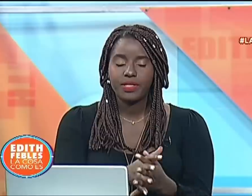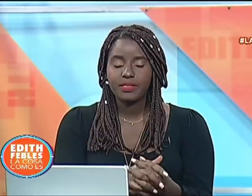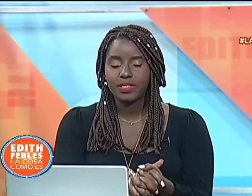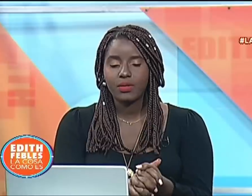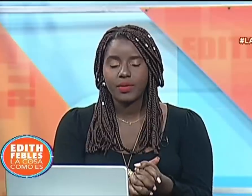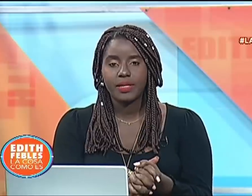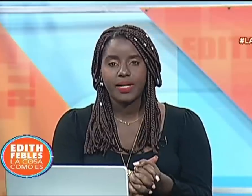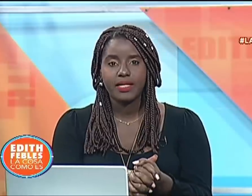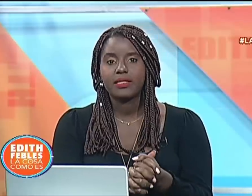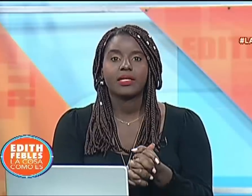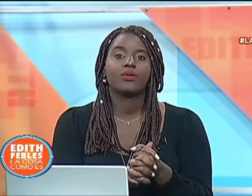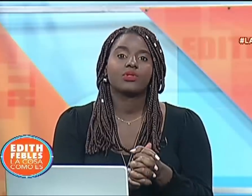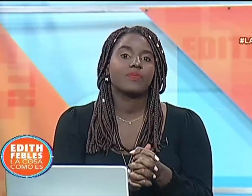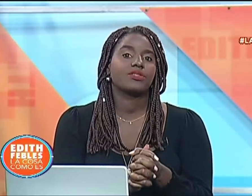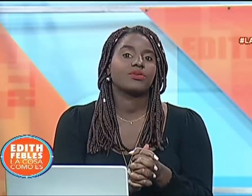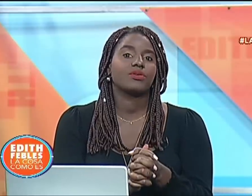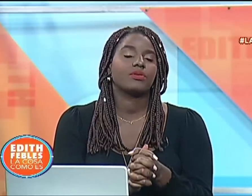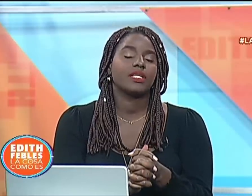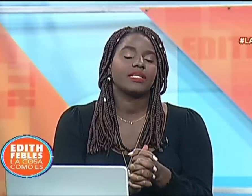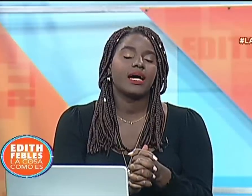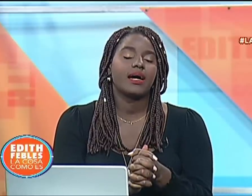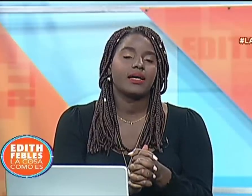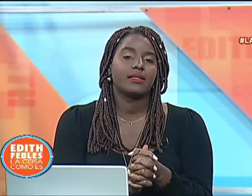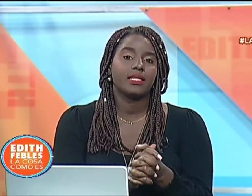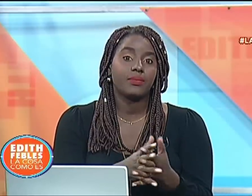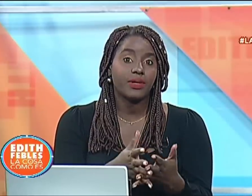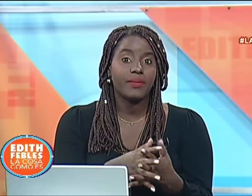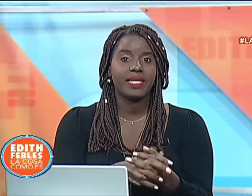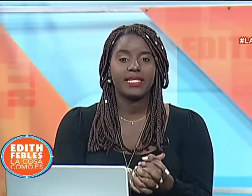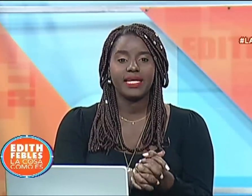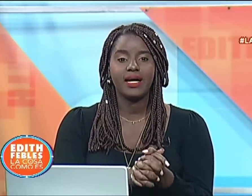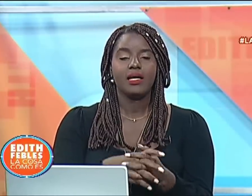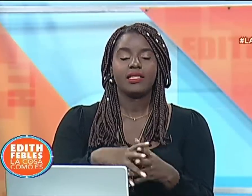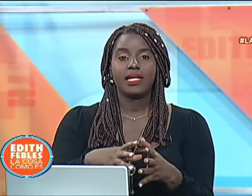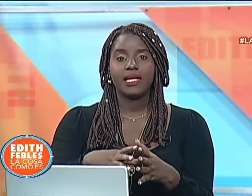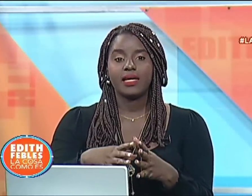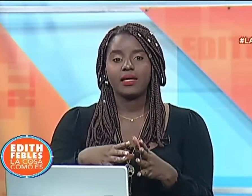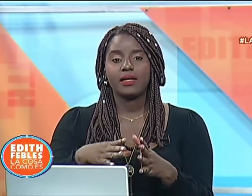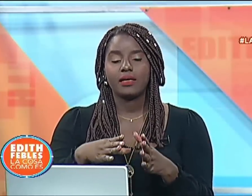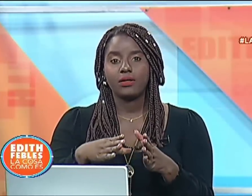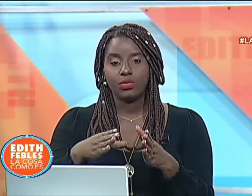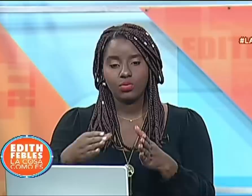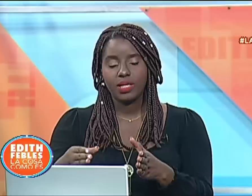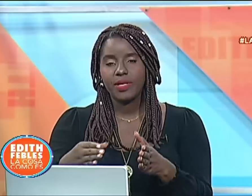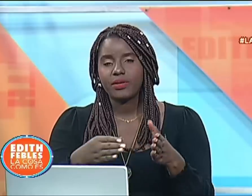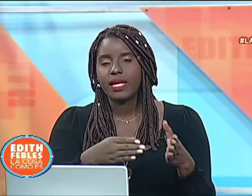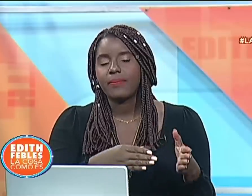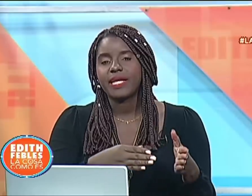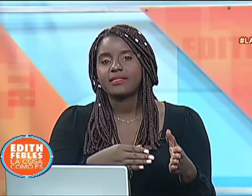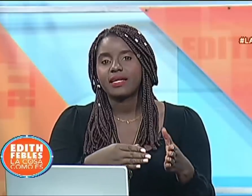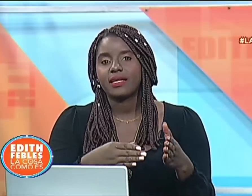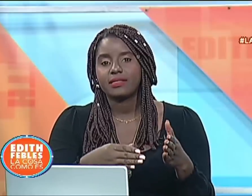bueno, precisamente lo comentaba Edith en el otro espacio donde ella tiene el programa, en El Día, de que ustedes vieron